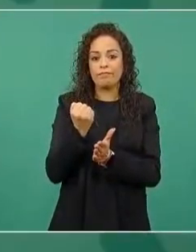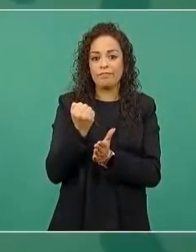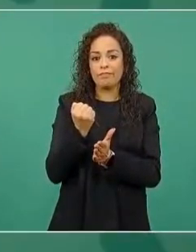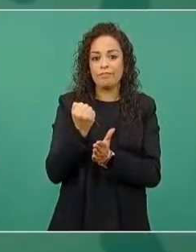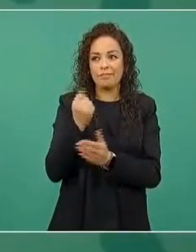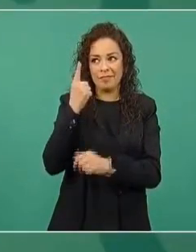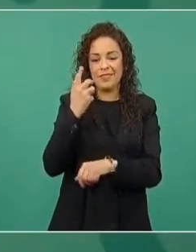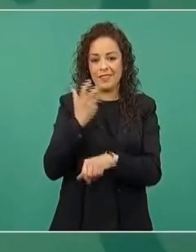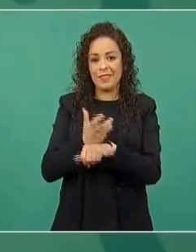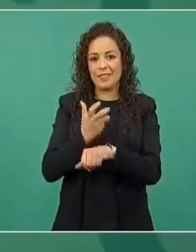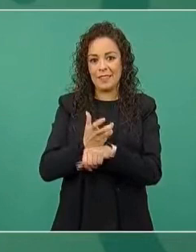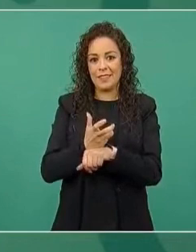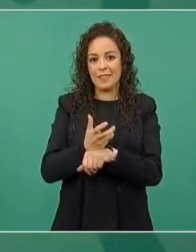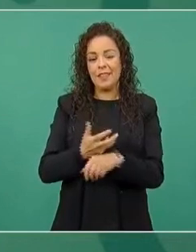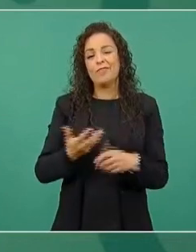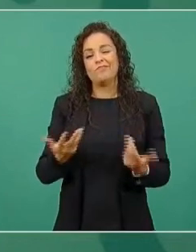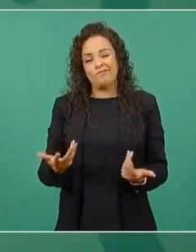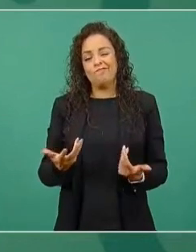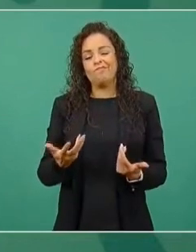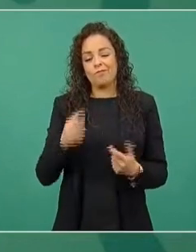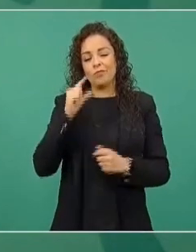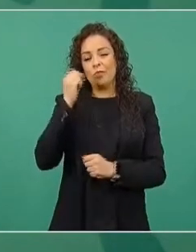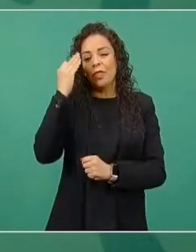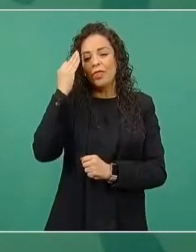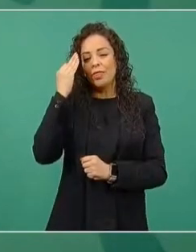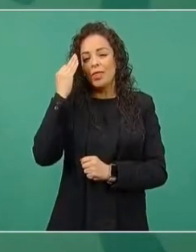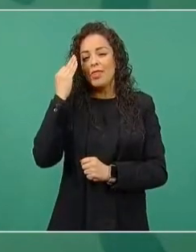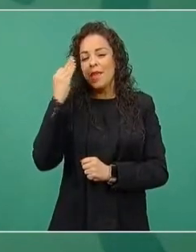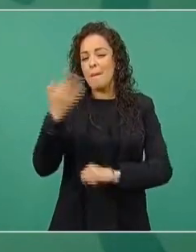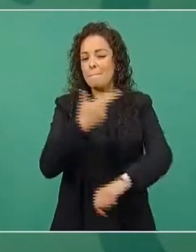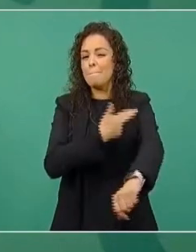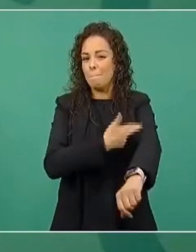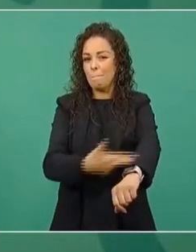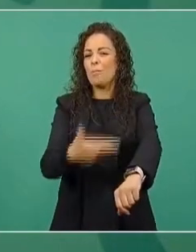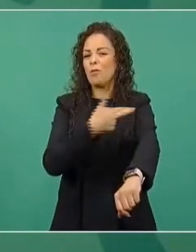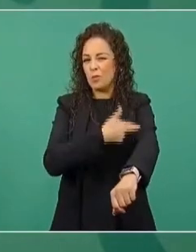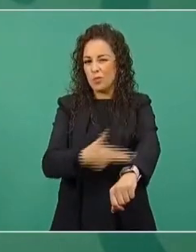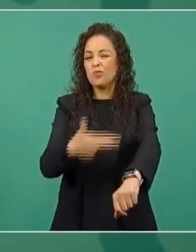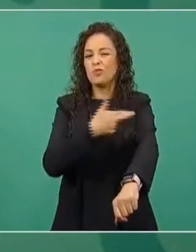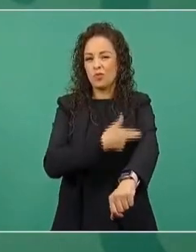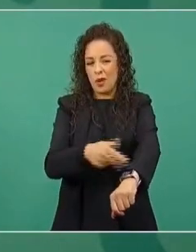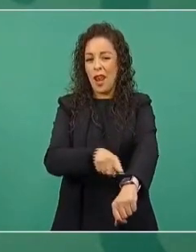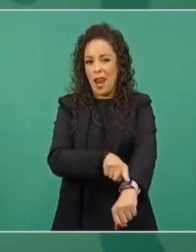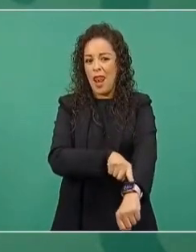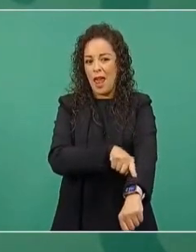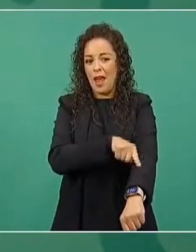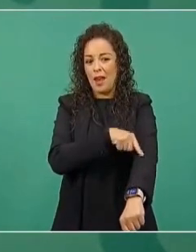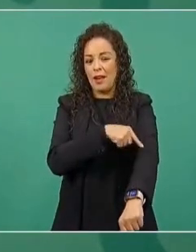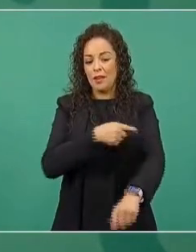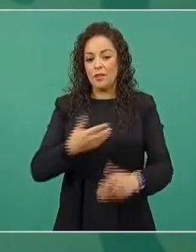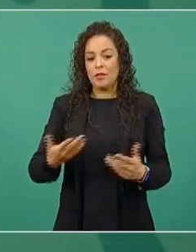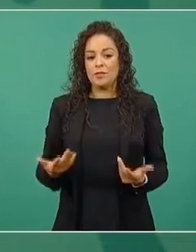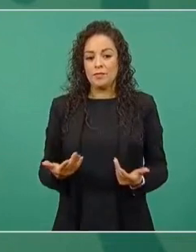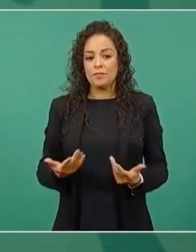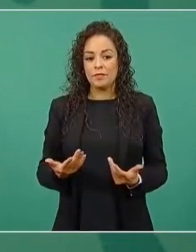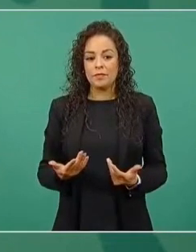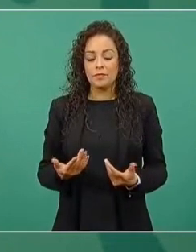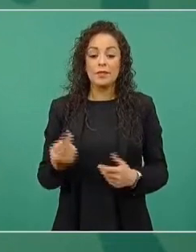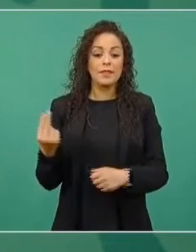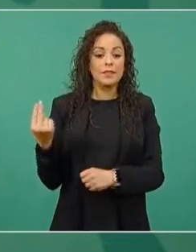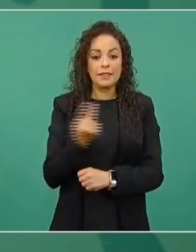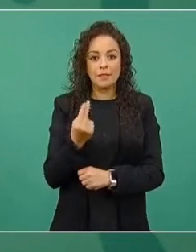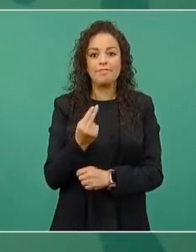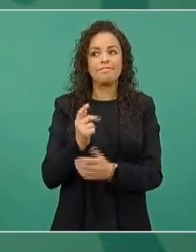Nos llevó un poco de tiempo el permiso, porque queríamos liquidar